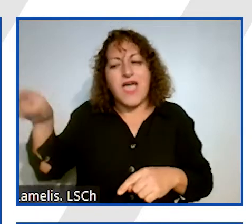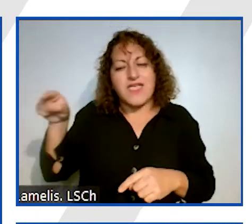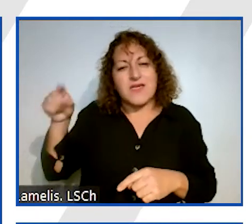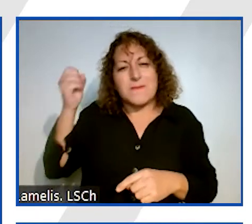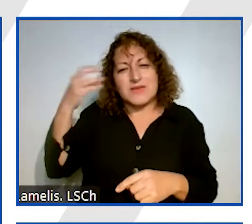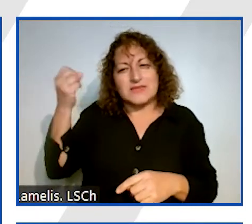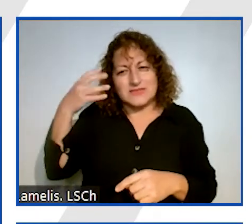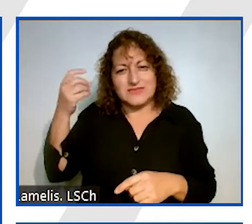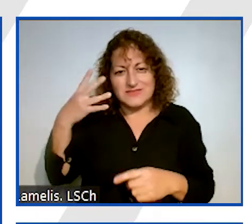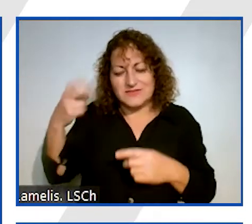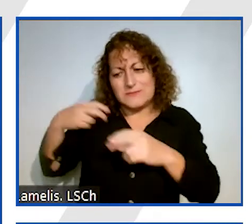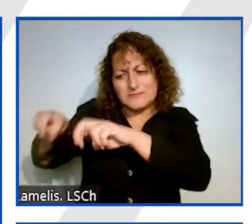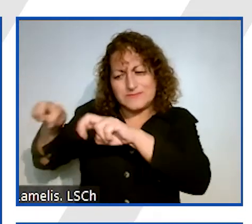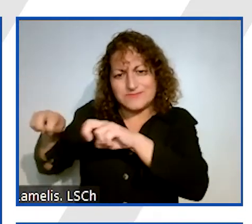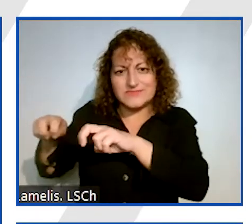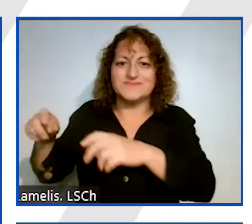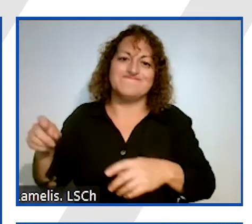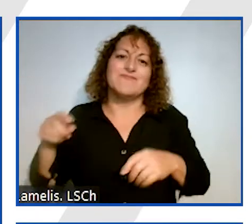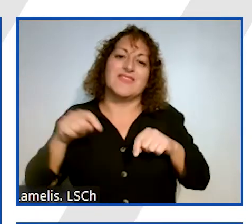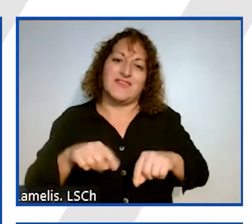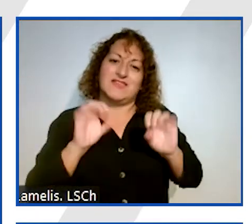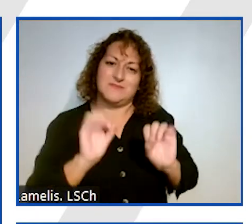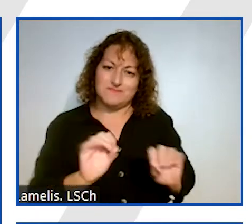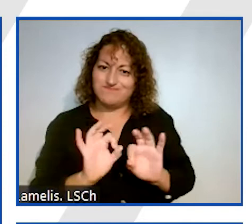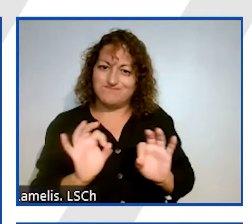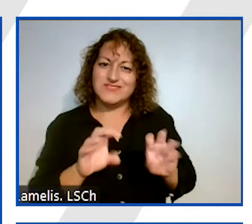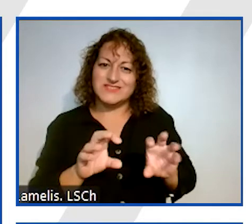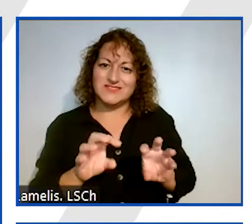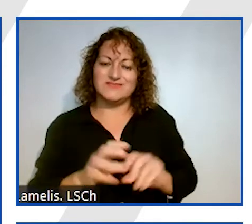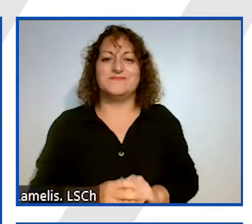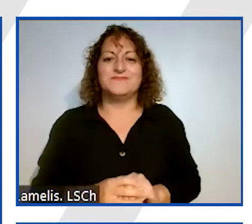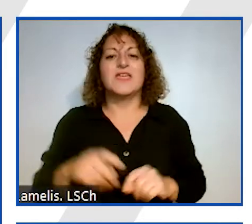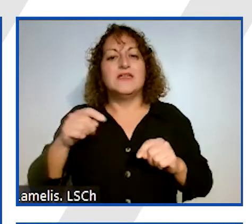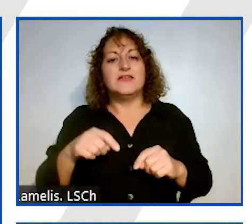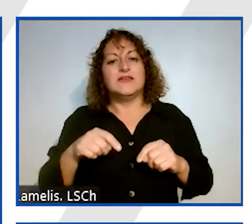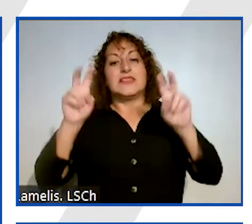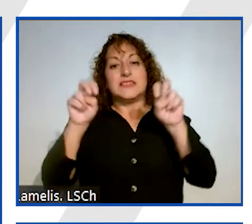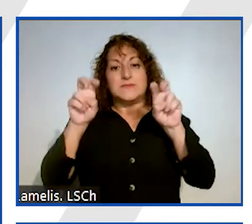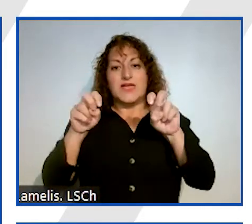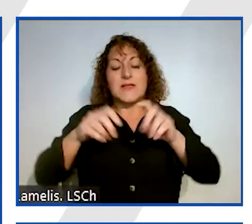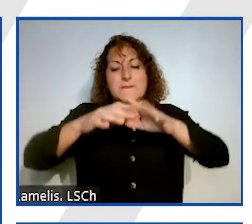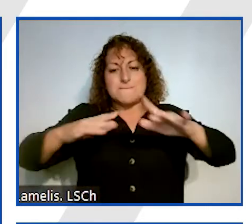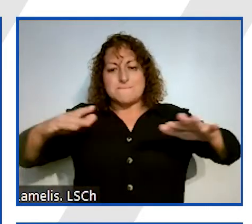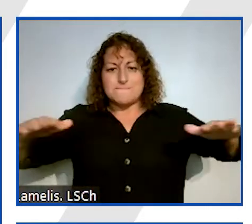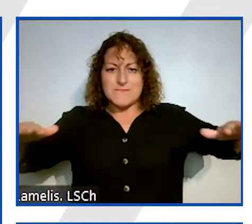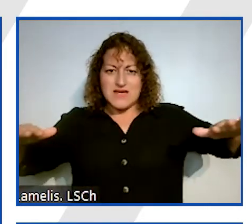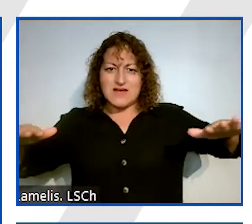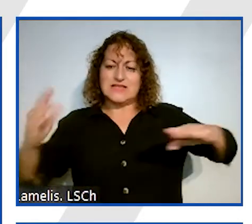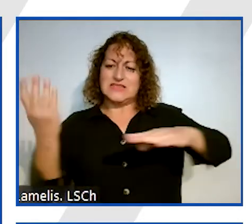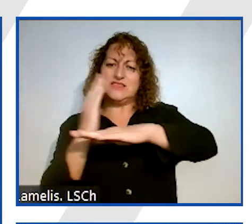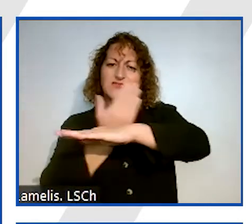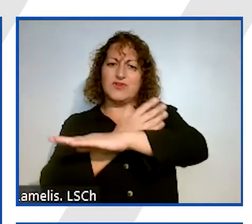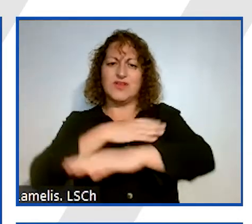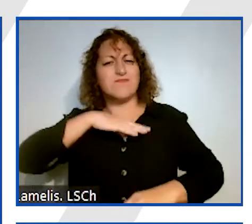investigación. Y bueno, la charla se llama La necesidad de un mar lleno de tiburones, pero les puse un título en pequeñito, que es